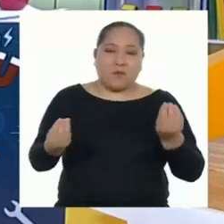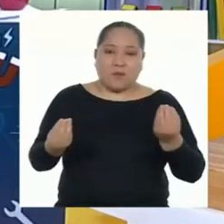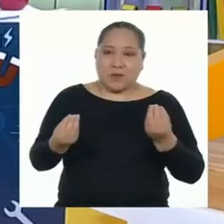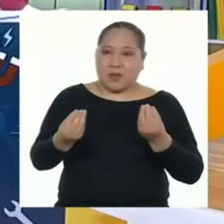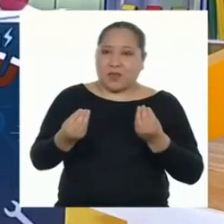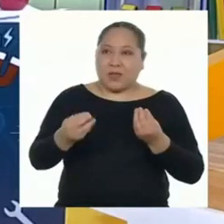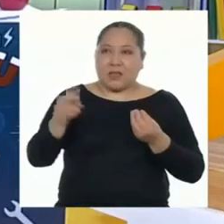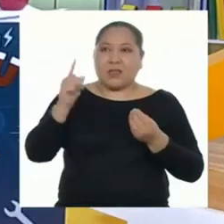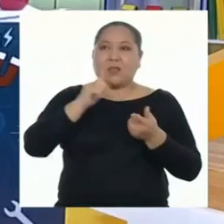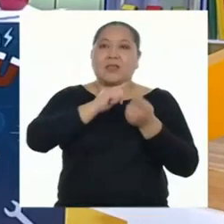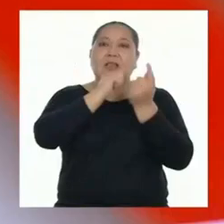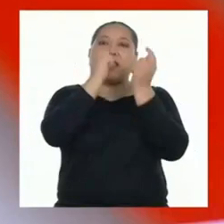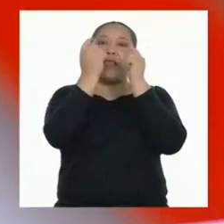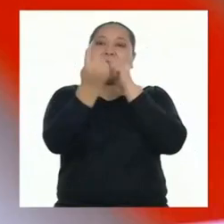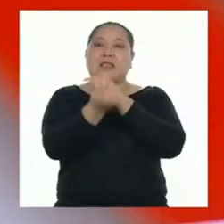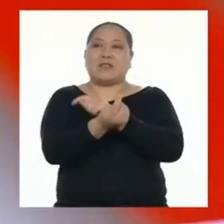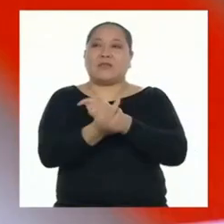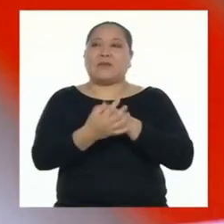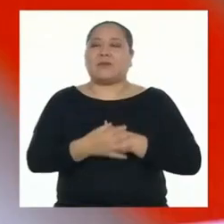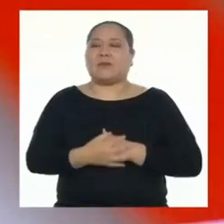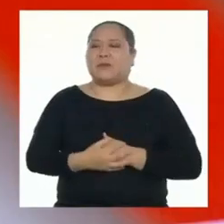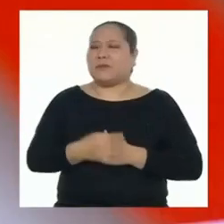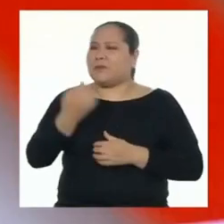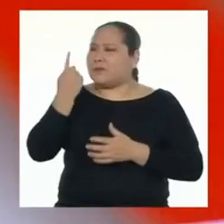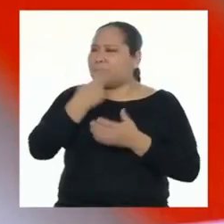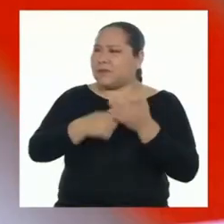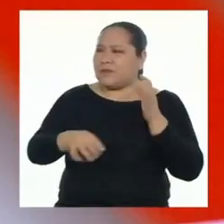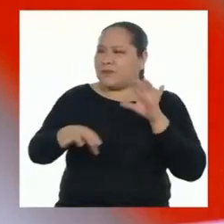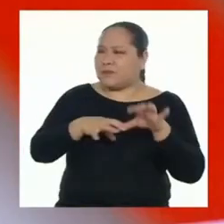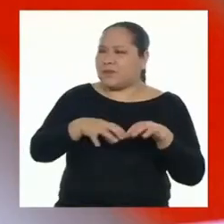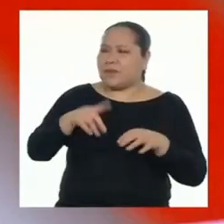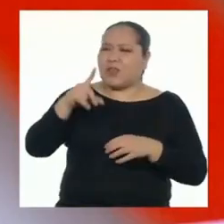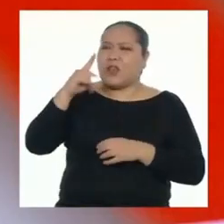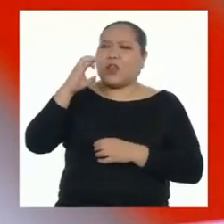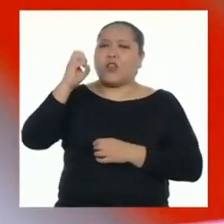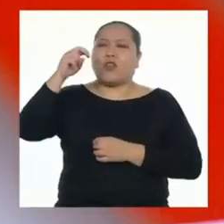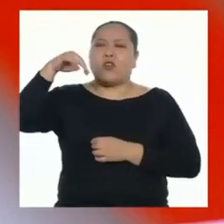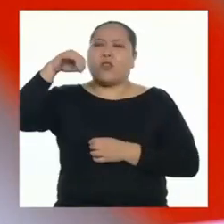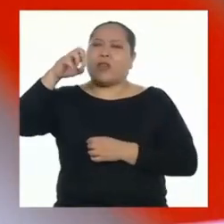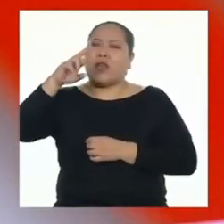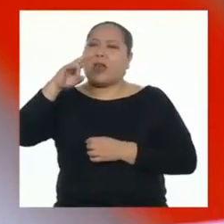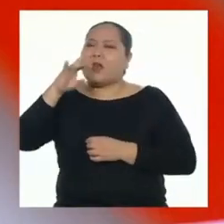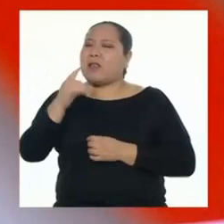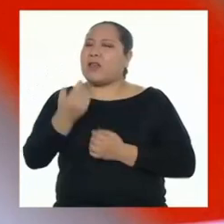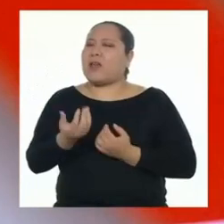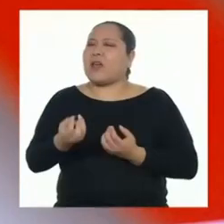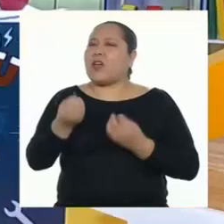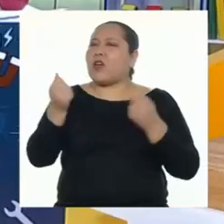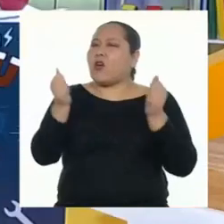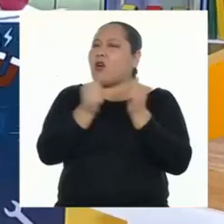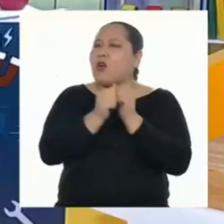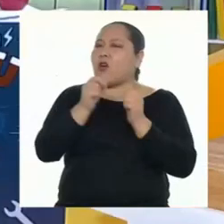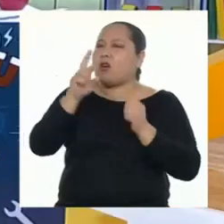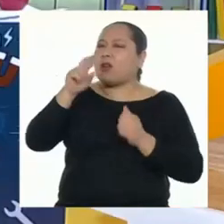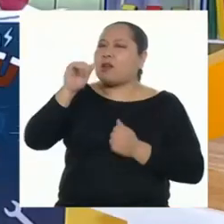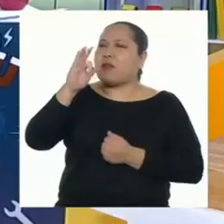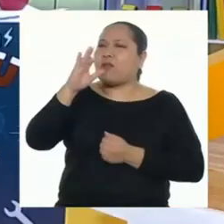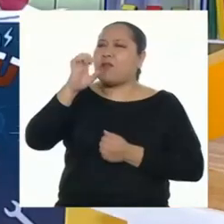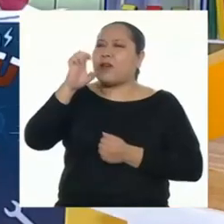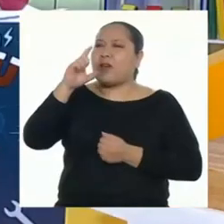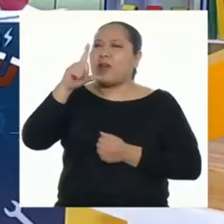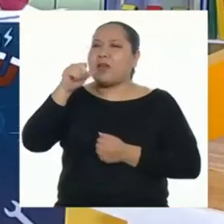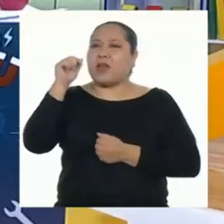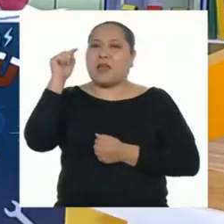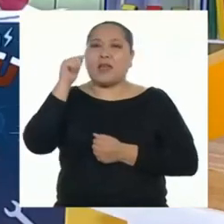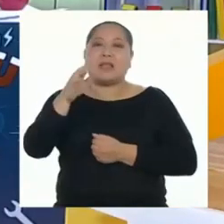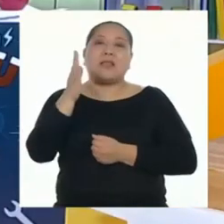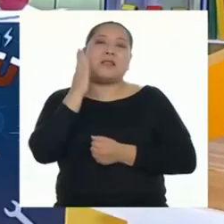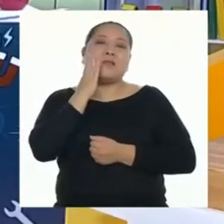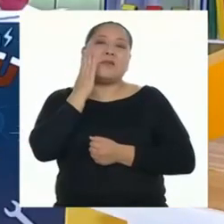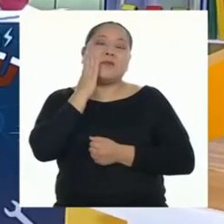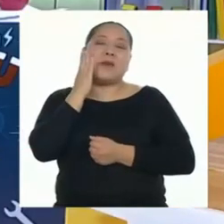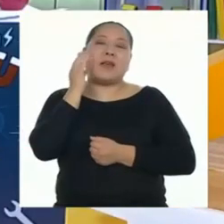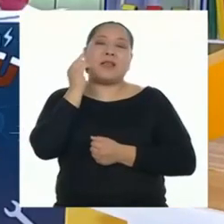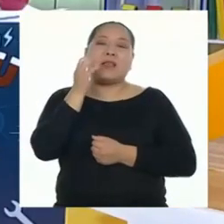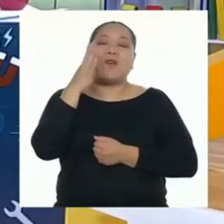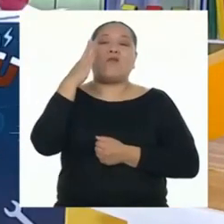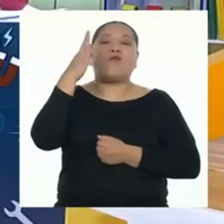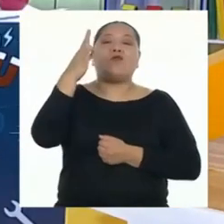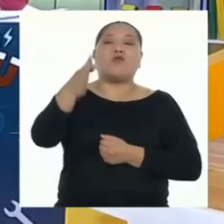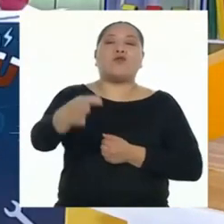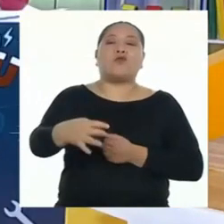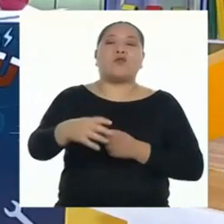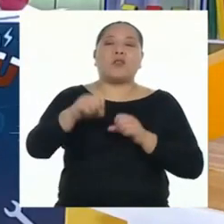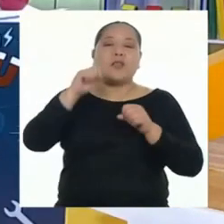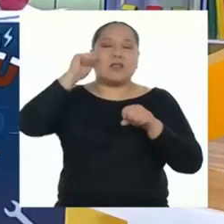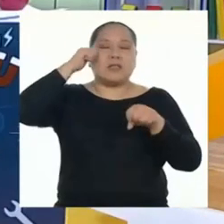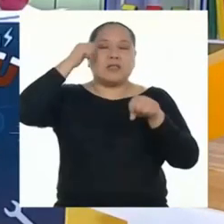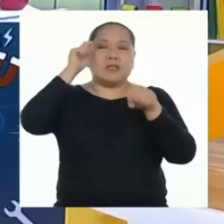se transforma. ¿Y qué vas a hacer con Leonardo y con Rafaela? Ellas van a ser las madres de mis futuras